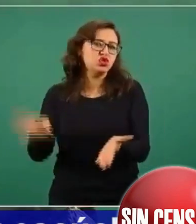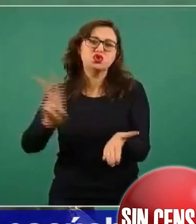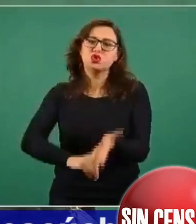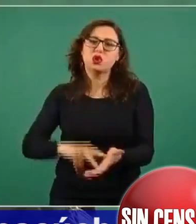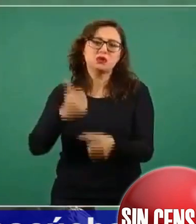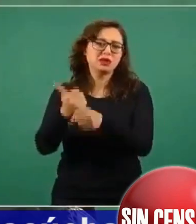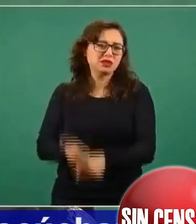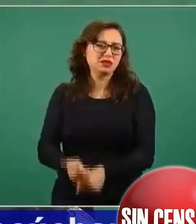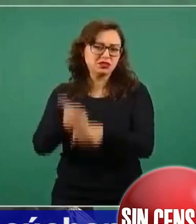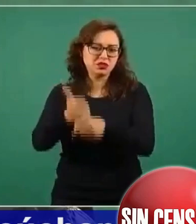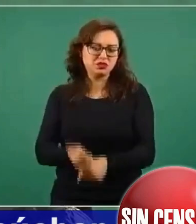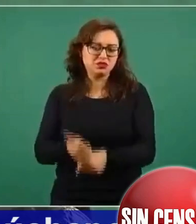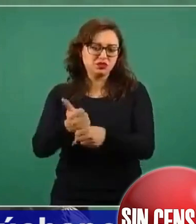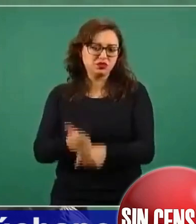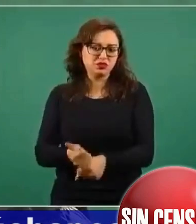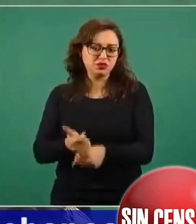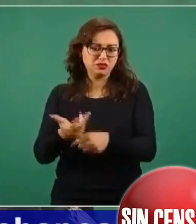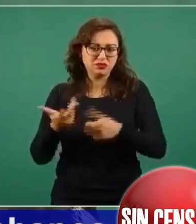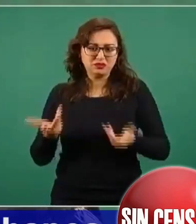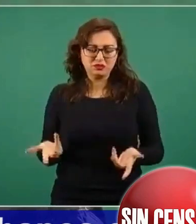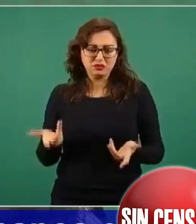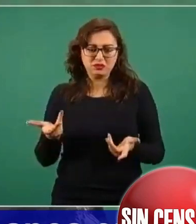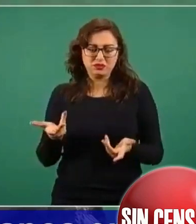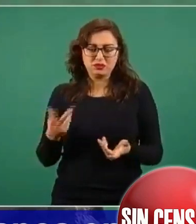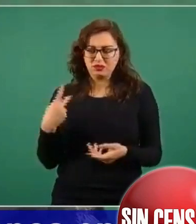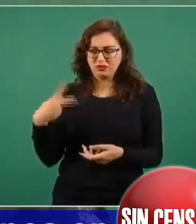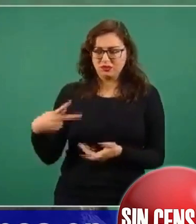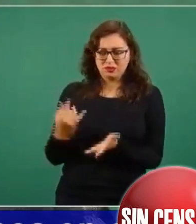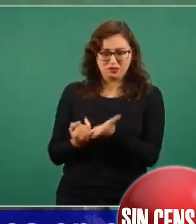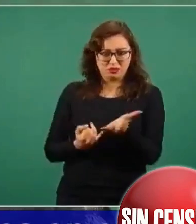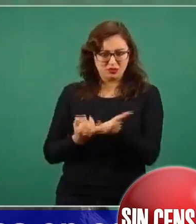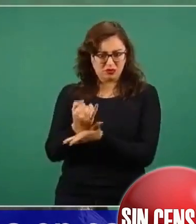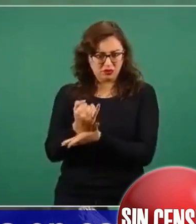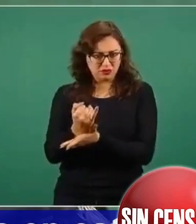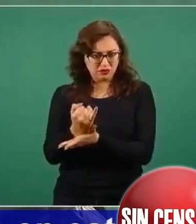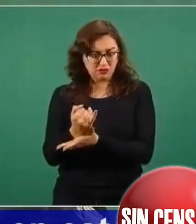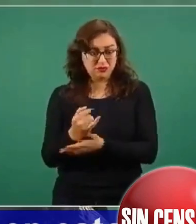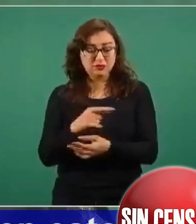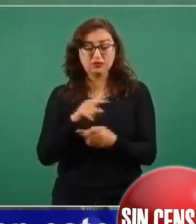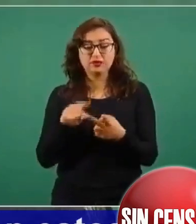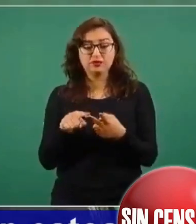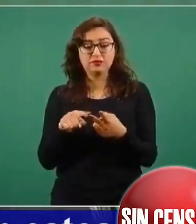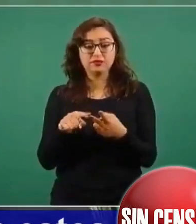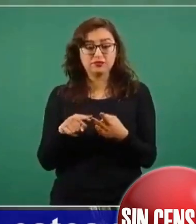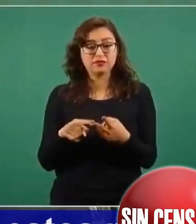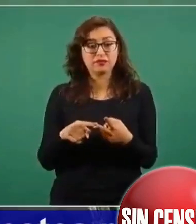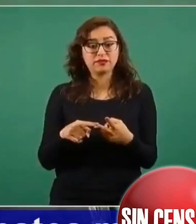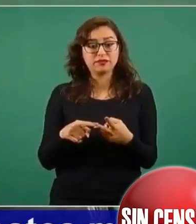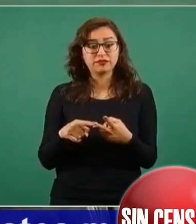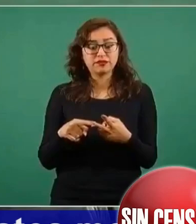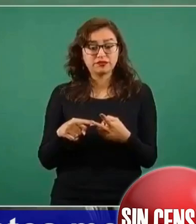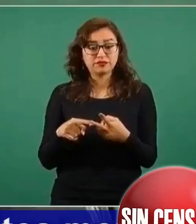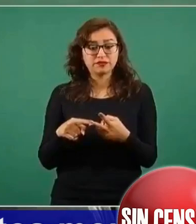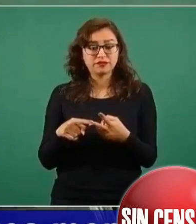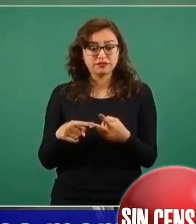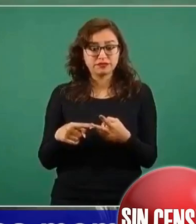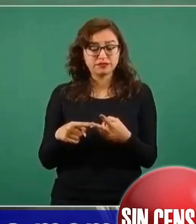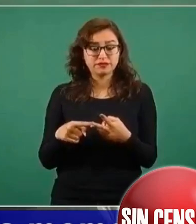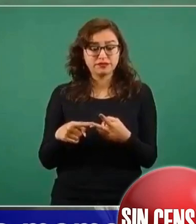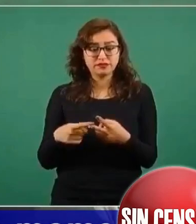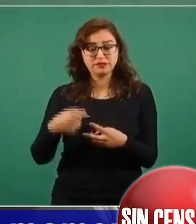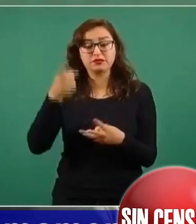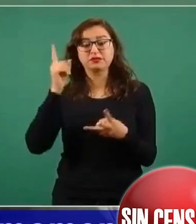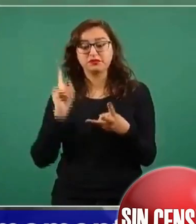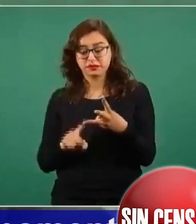digamos, cometido esta conducta. Pero más allá de esto, me han dicho,